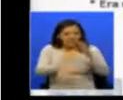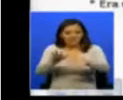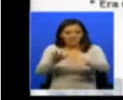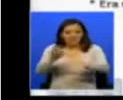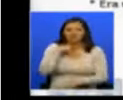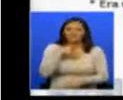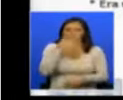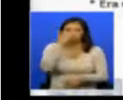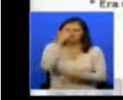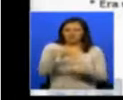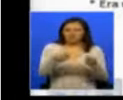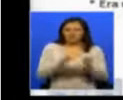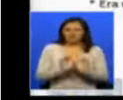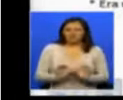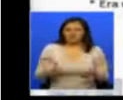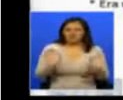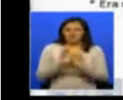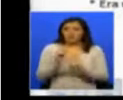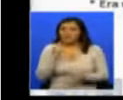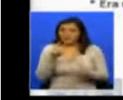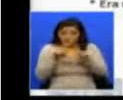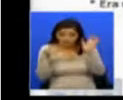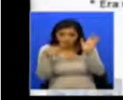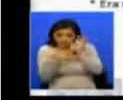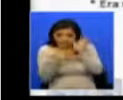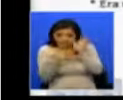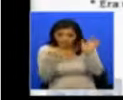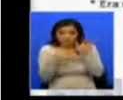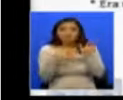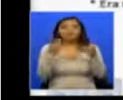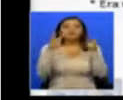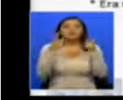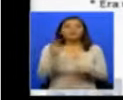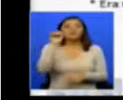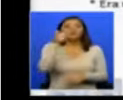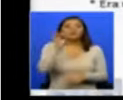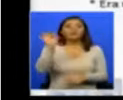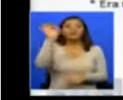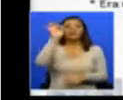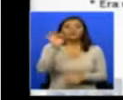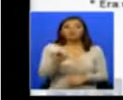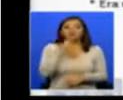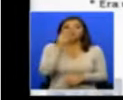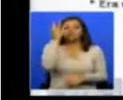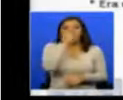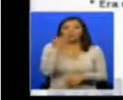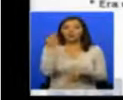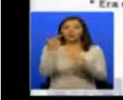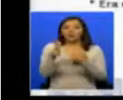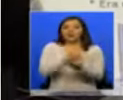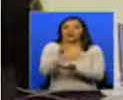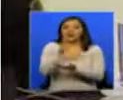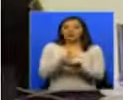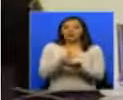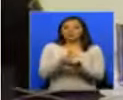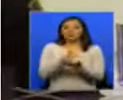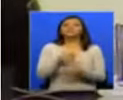de desarrollo integral en la provincia de Esmeralda, Loja, Carchi, El Oro y Galapa. El FEP no era para esta clase de eventos, nos están